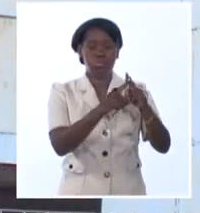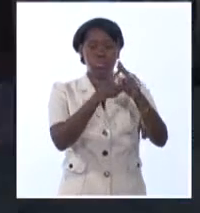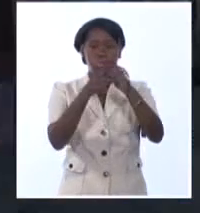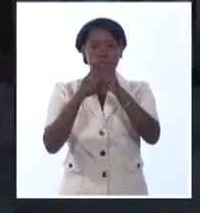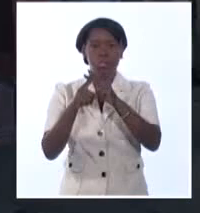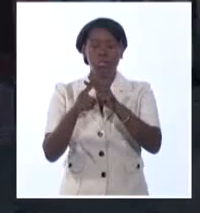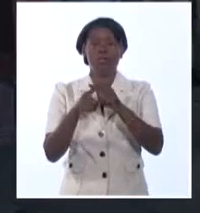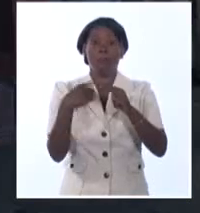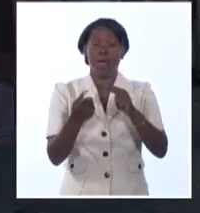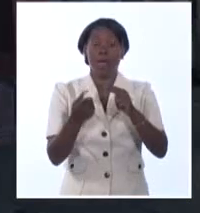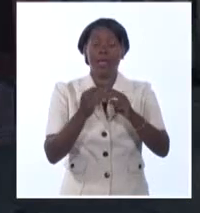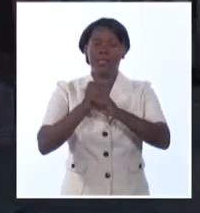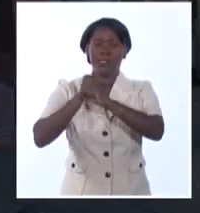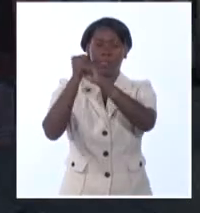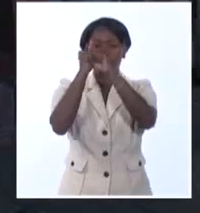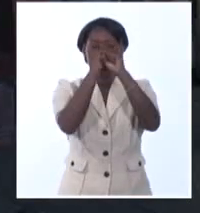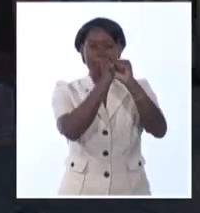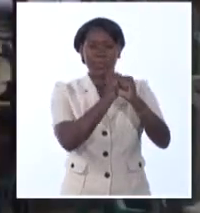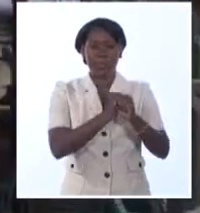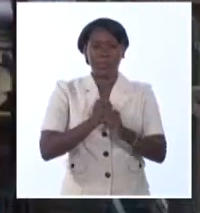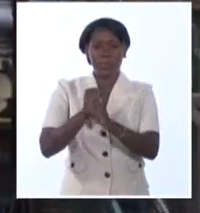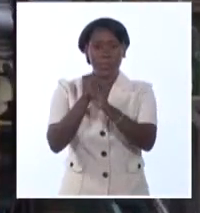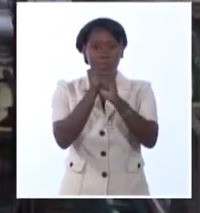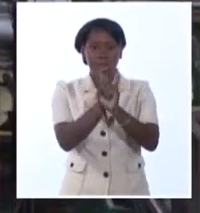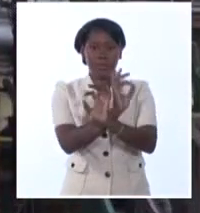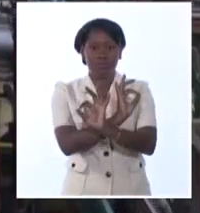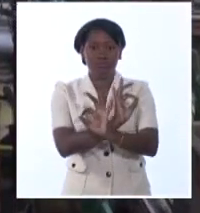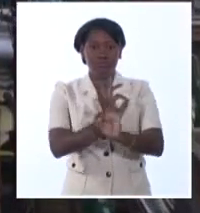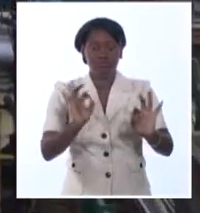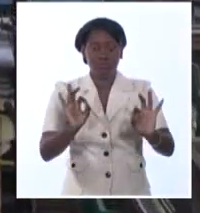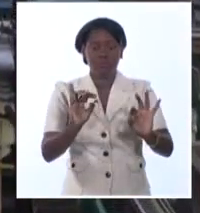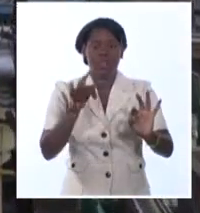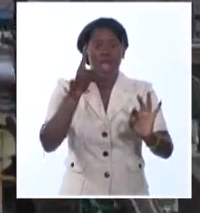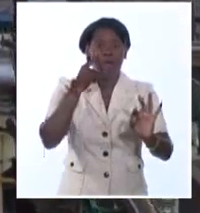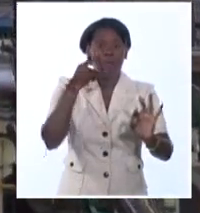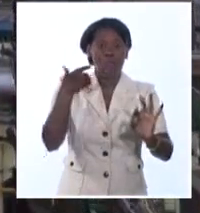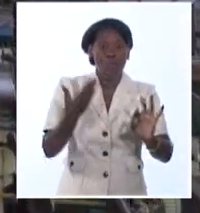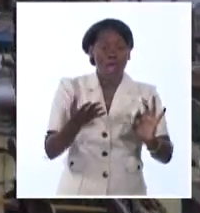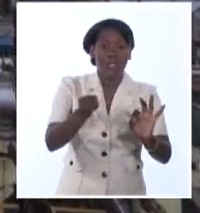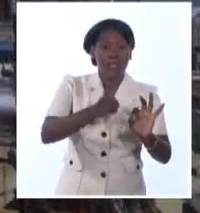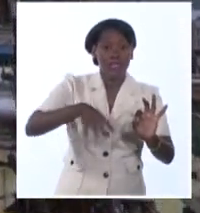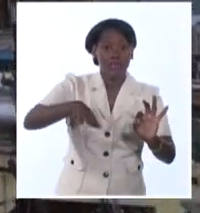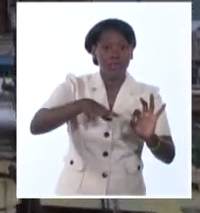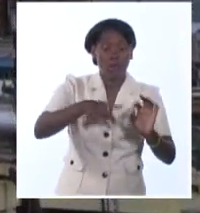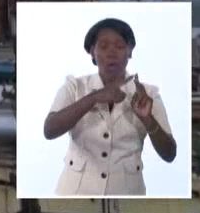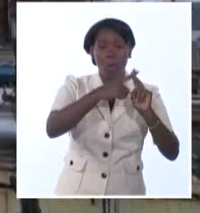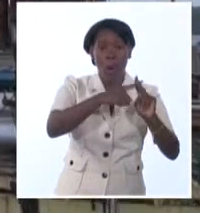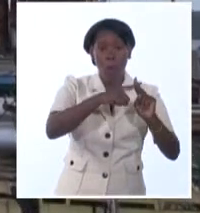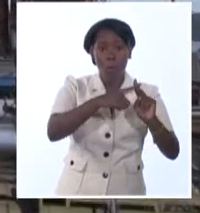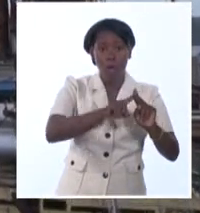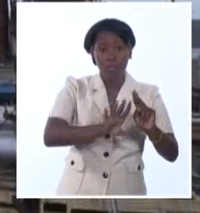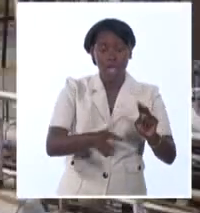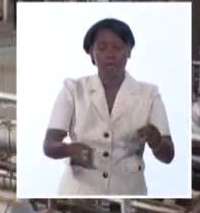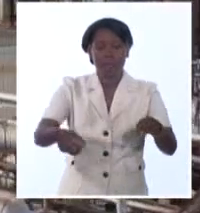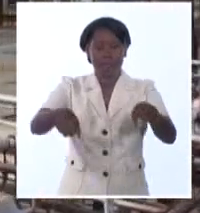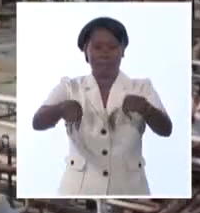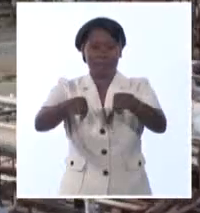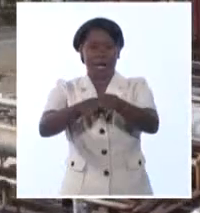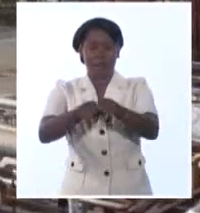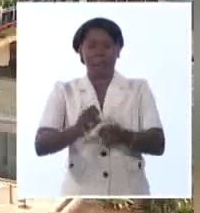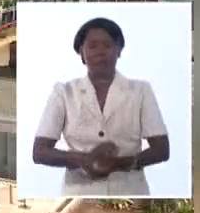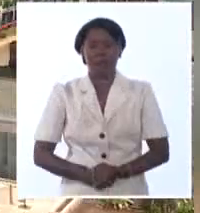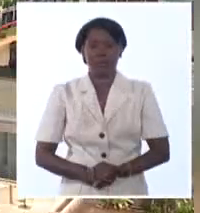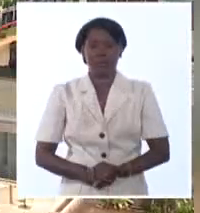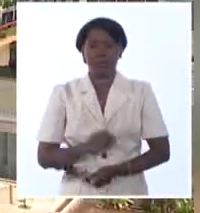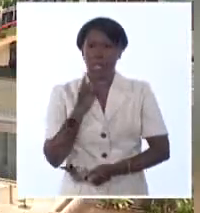Se está trabajando intensamente para diagnosticar la causa raíz del problema para su posible solución. Y tenemos en mantenimiento 3 unidades, ya